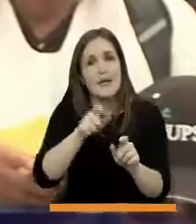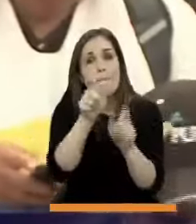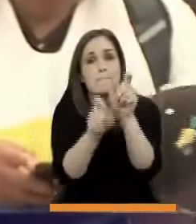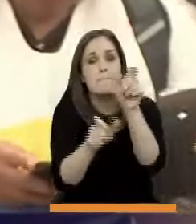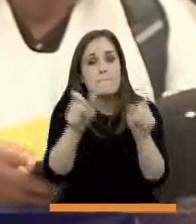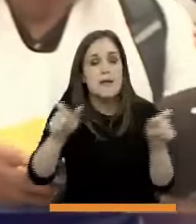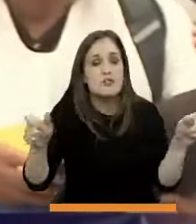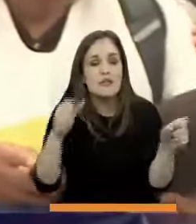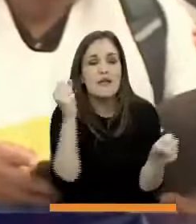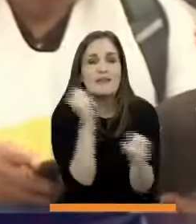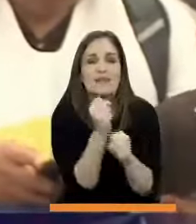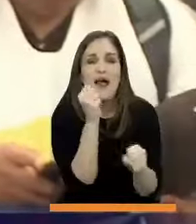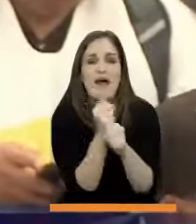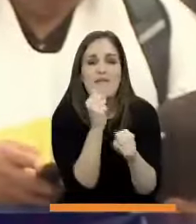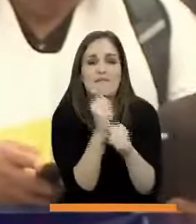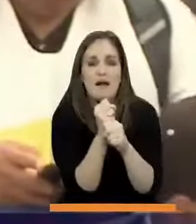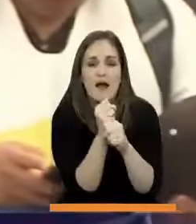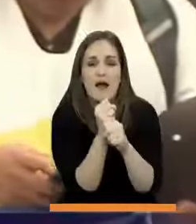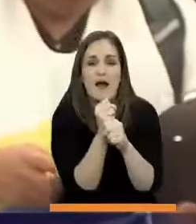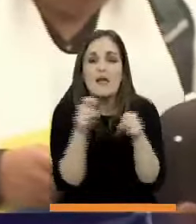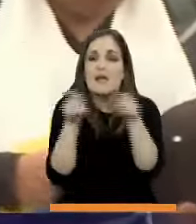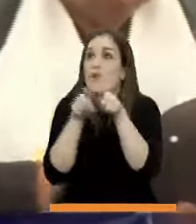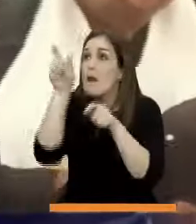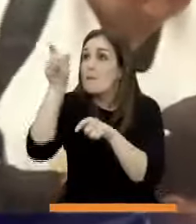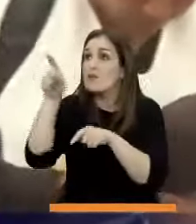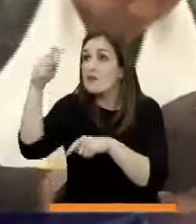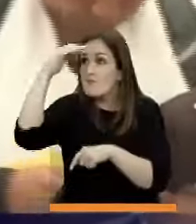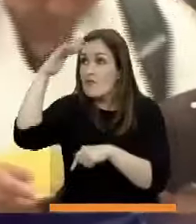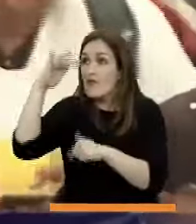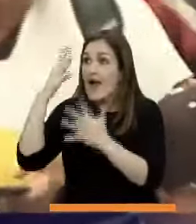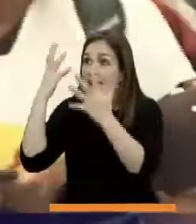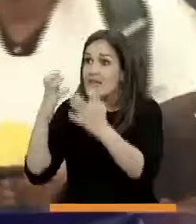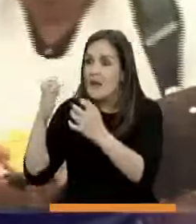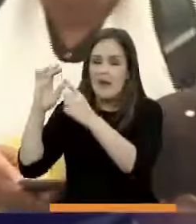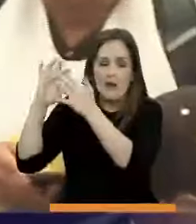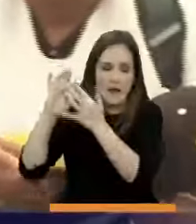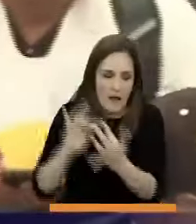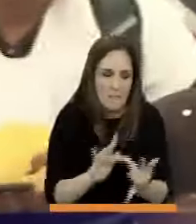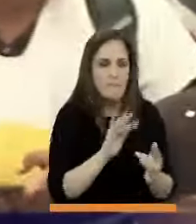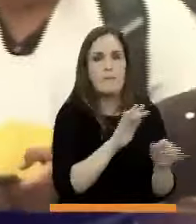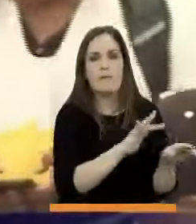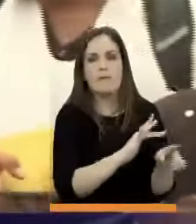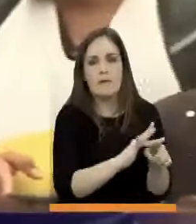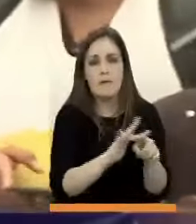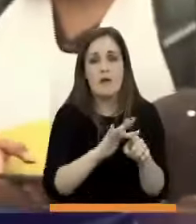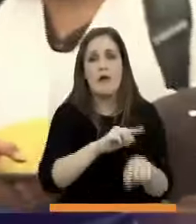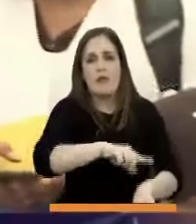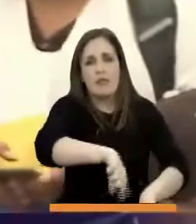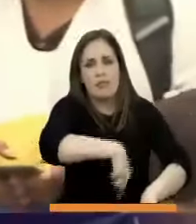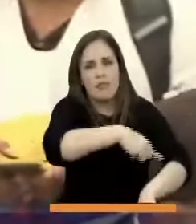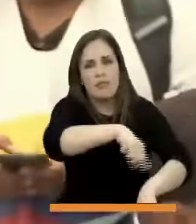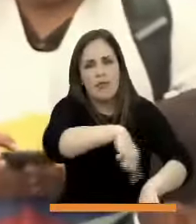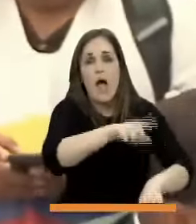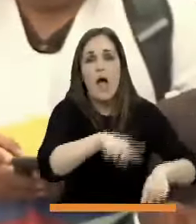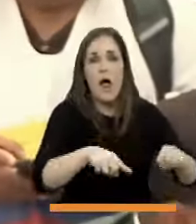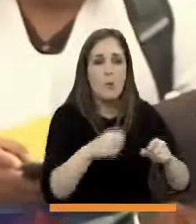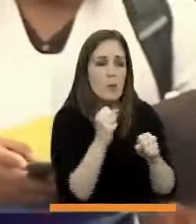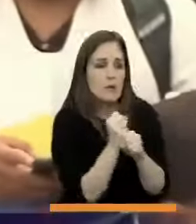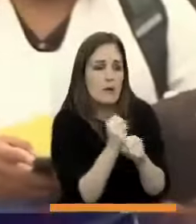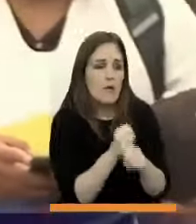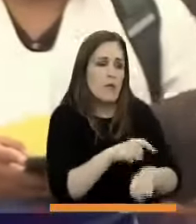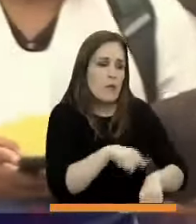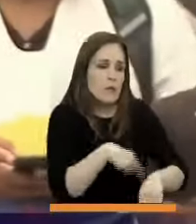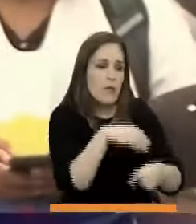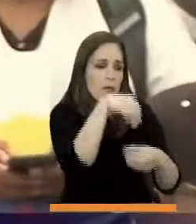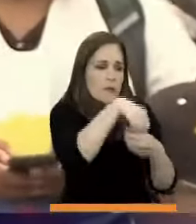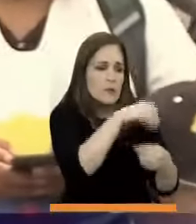funcionarios trabajen de la misma manera en que él quiere hacer la reforma agraria. Si hay lentitud en las